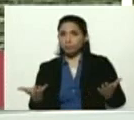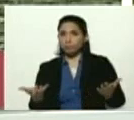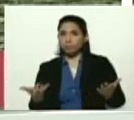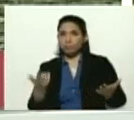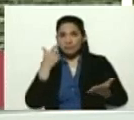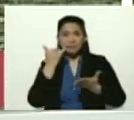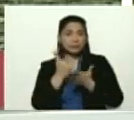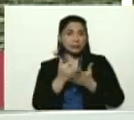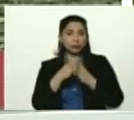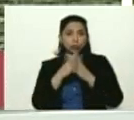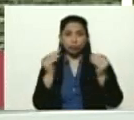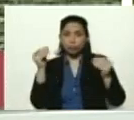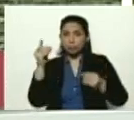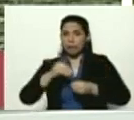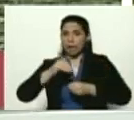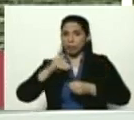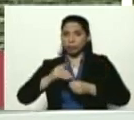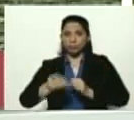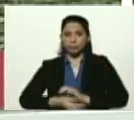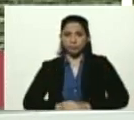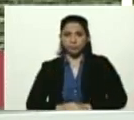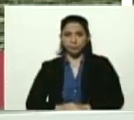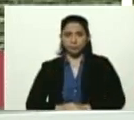Fíjense estos datos.